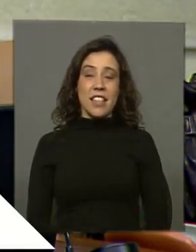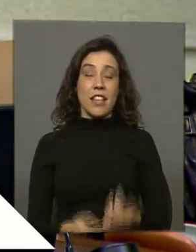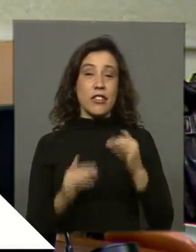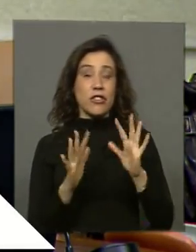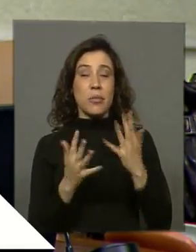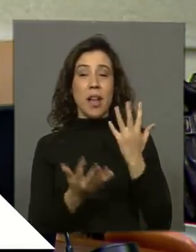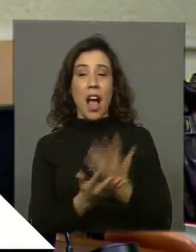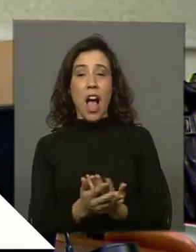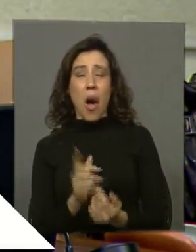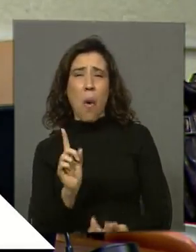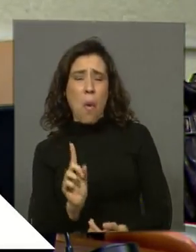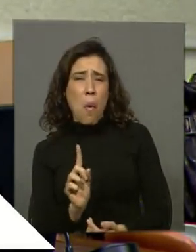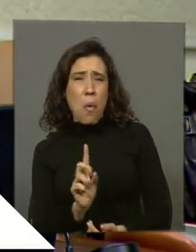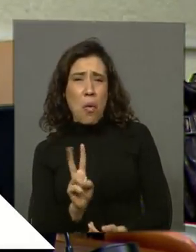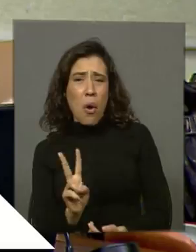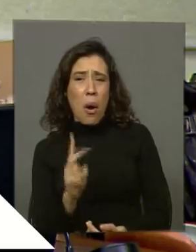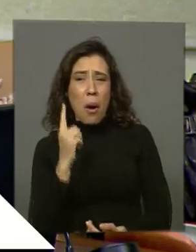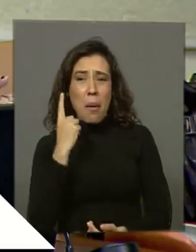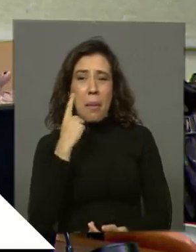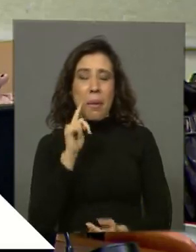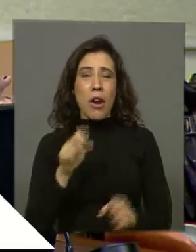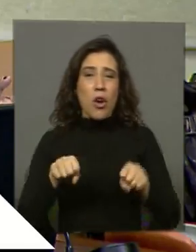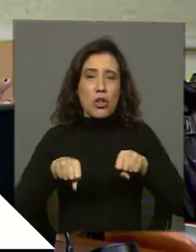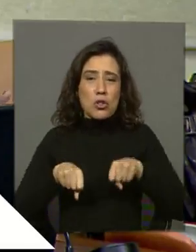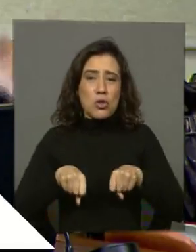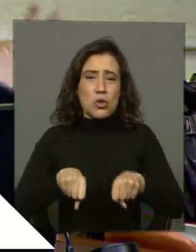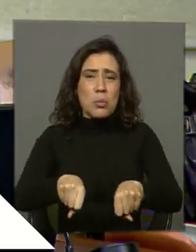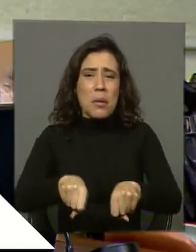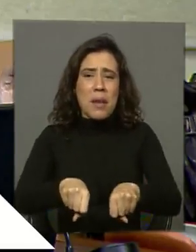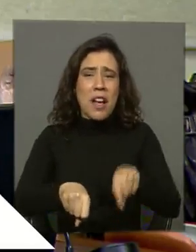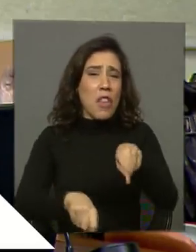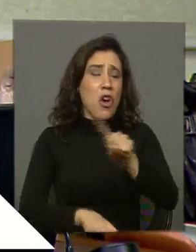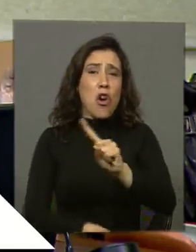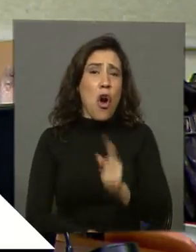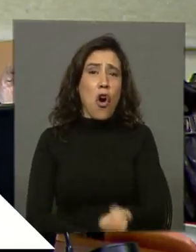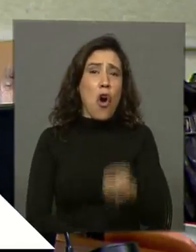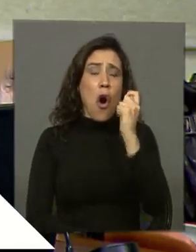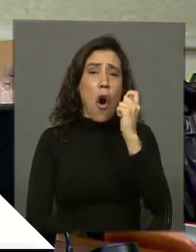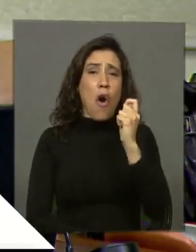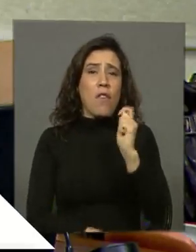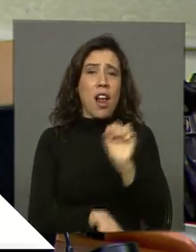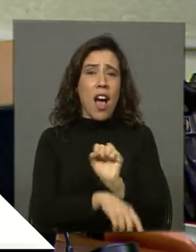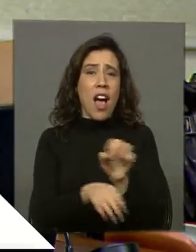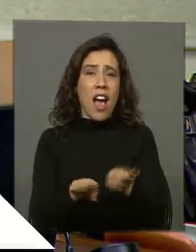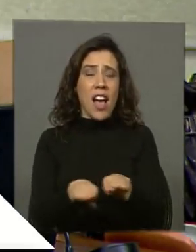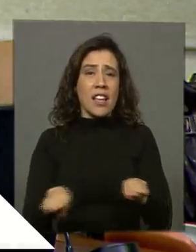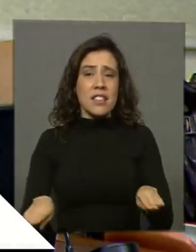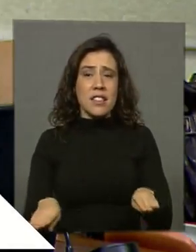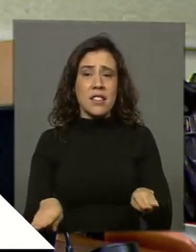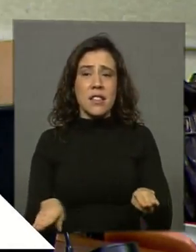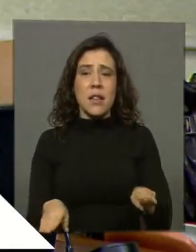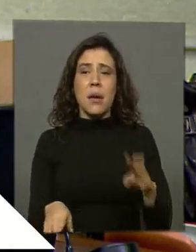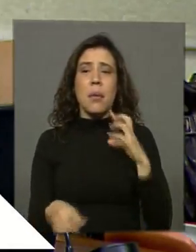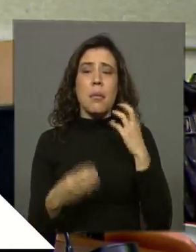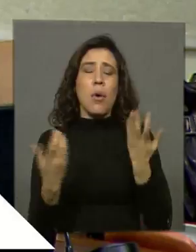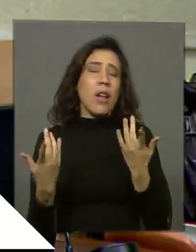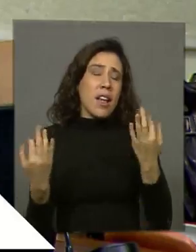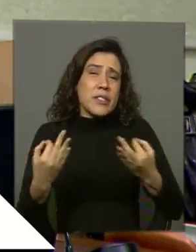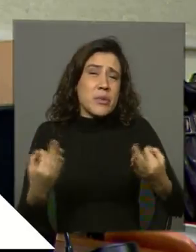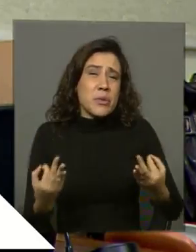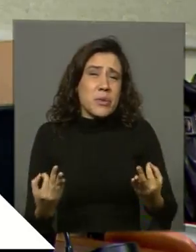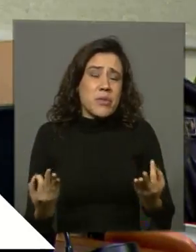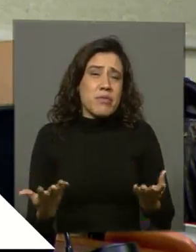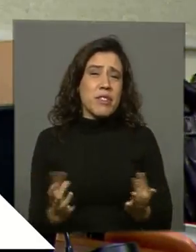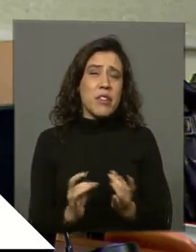creo que tenemos uno o dos pero los los supermercados nuestros allá no cobran estacionamiento no cobran porque hay una una lógica